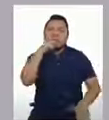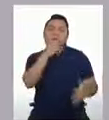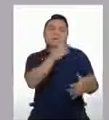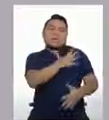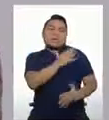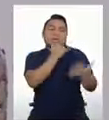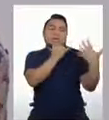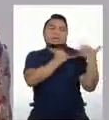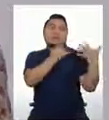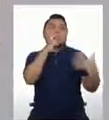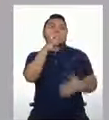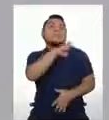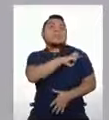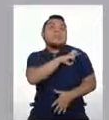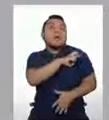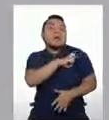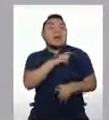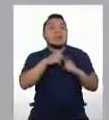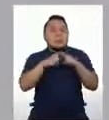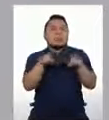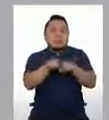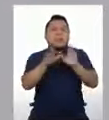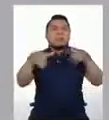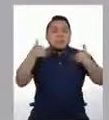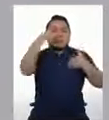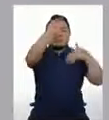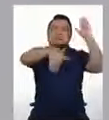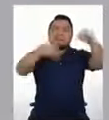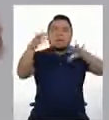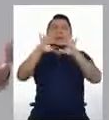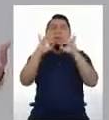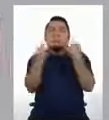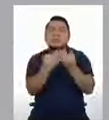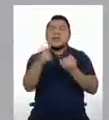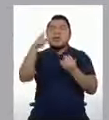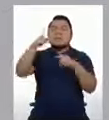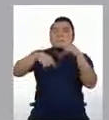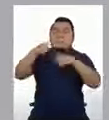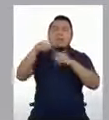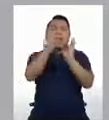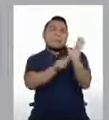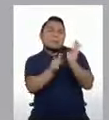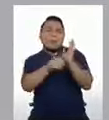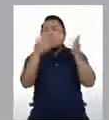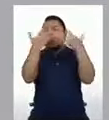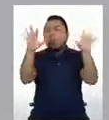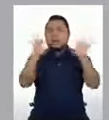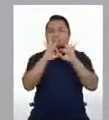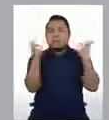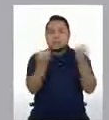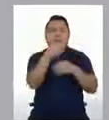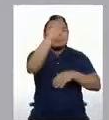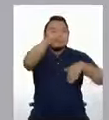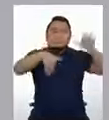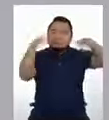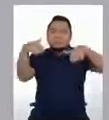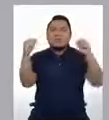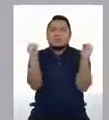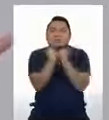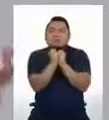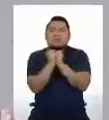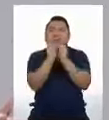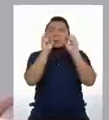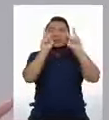y sexto grado de primaria, pero también puedes llamar a tus primos, a tus primas, a tus hermanos, hermanas, a cualquier familiar que te pueda